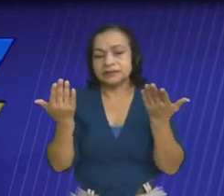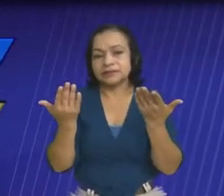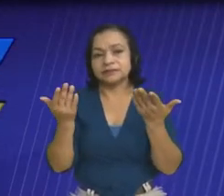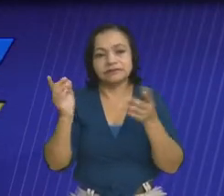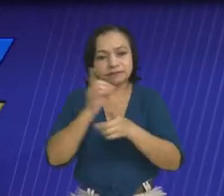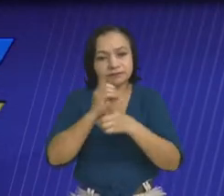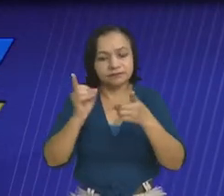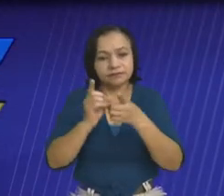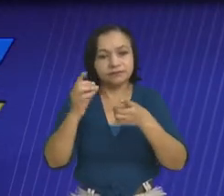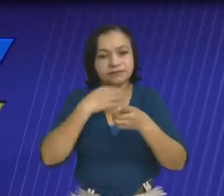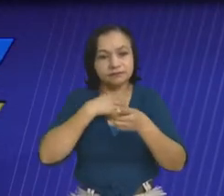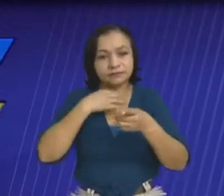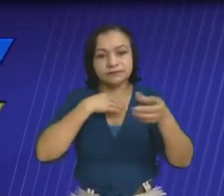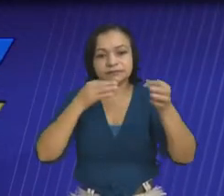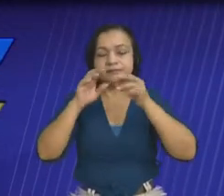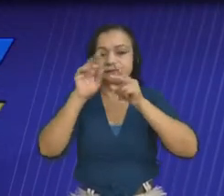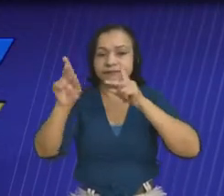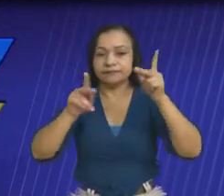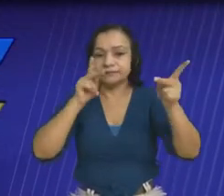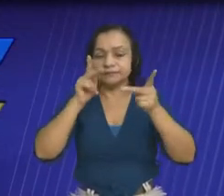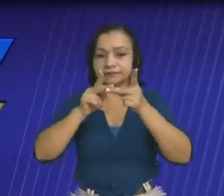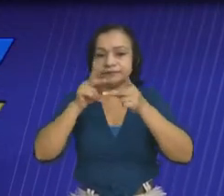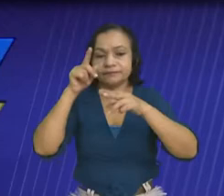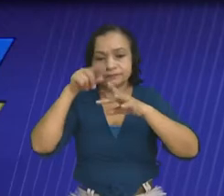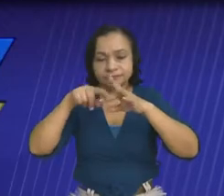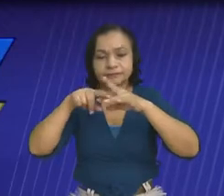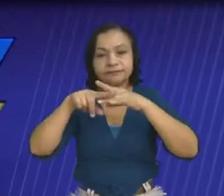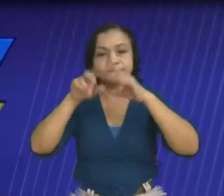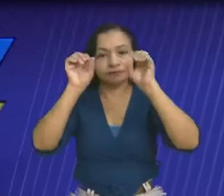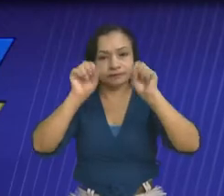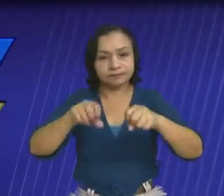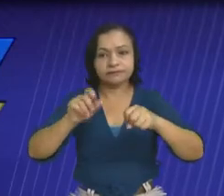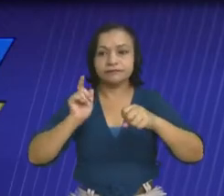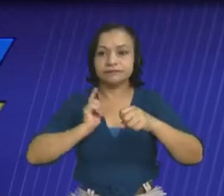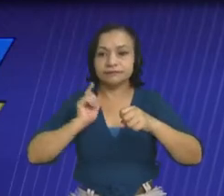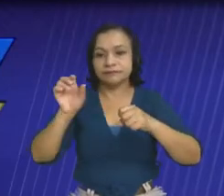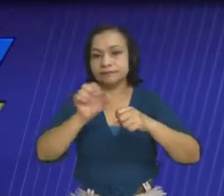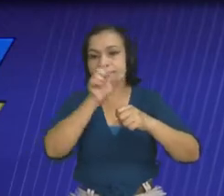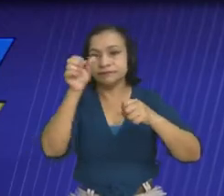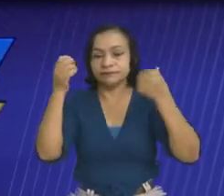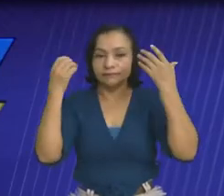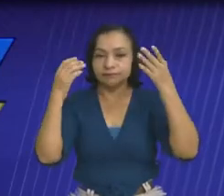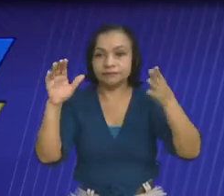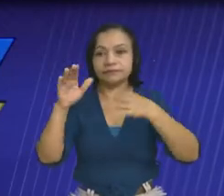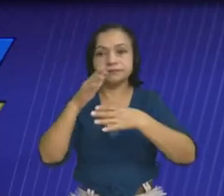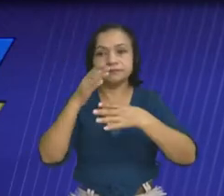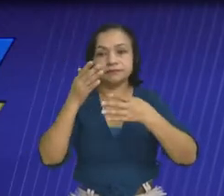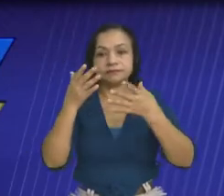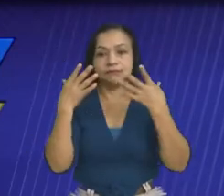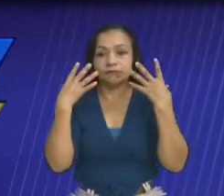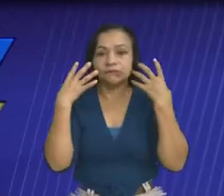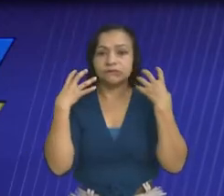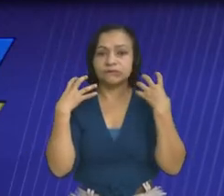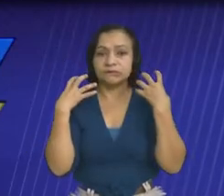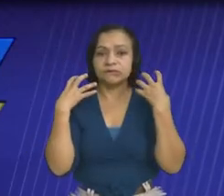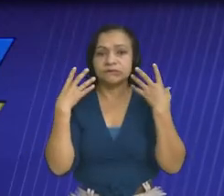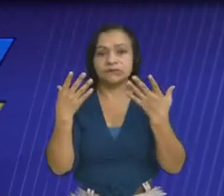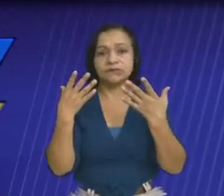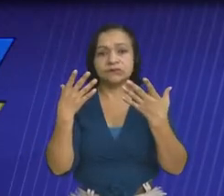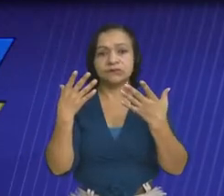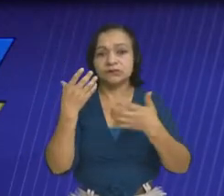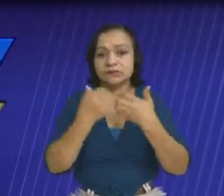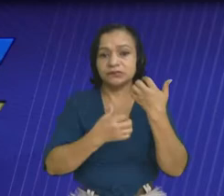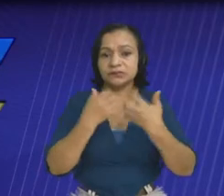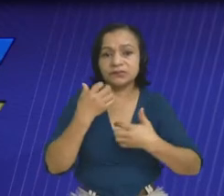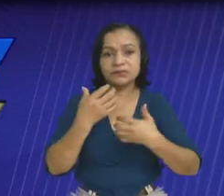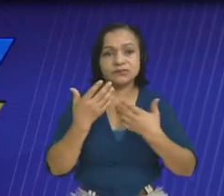un abordaje integral, psicológico, y también esto puede afectar otras situaciones porque te da estrés, te da afectaciones a nivel digestivo, porque